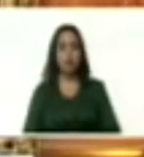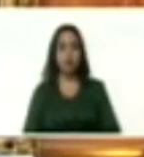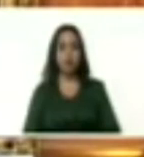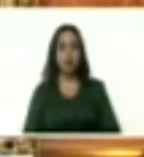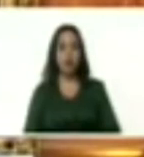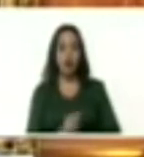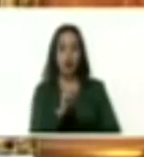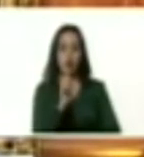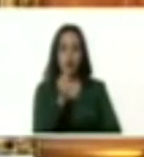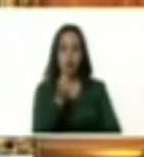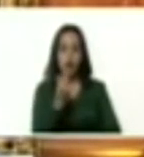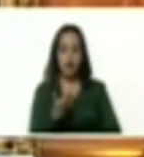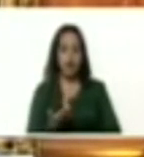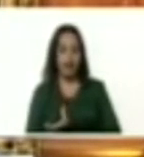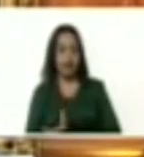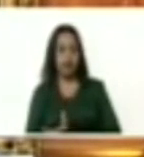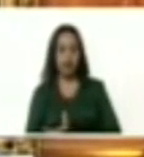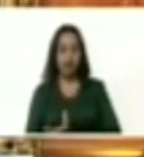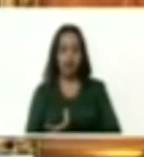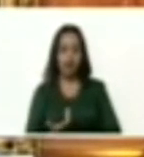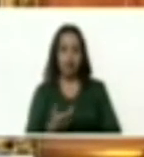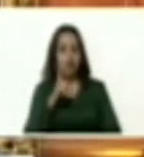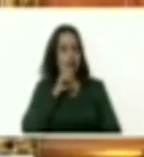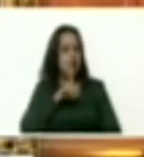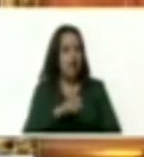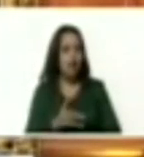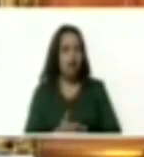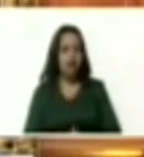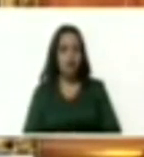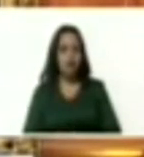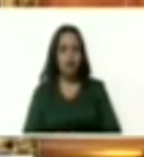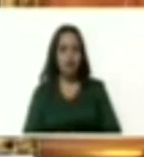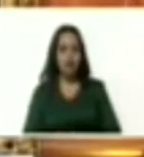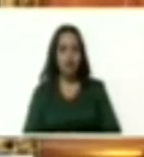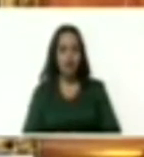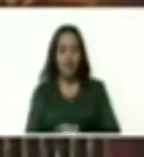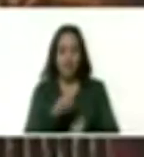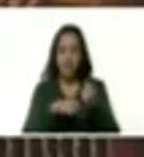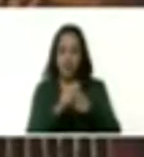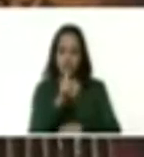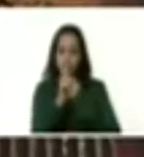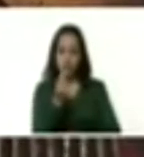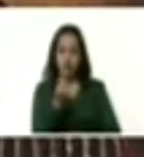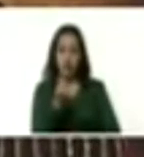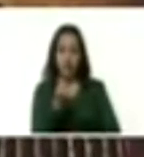quito y guayaquil entre 1819 y 1830